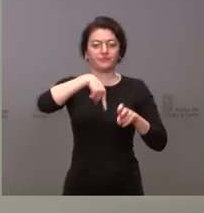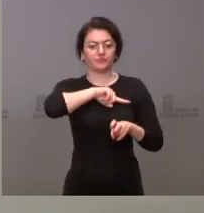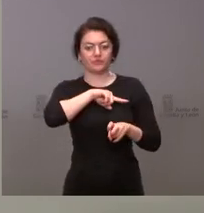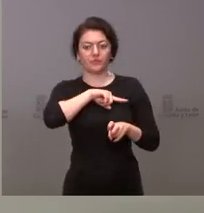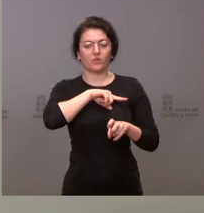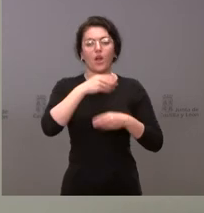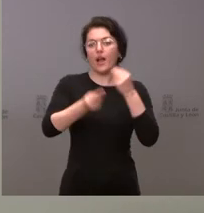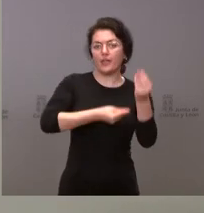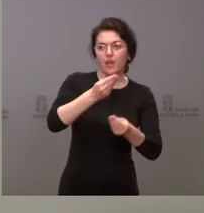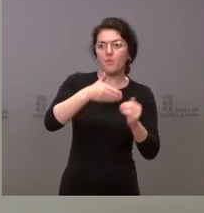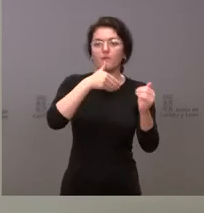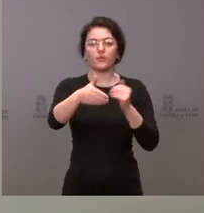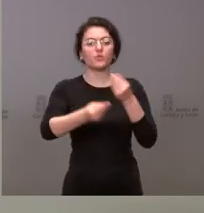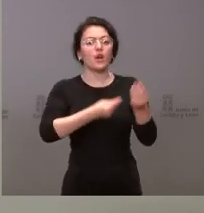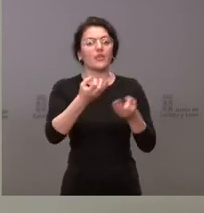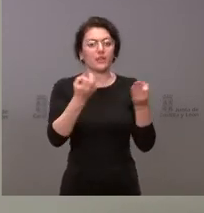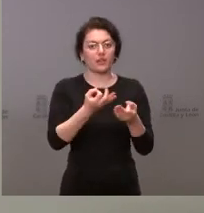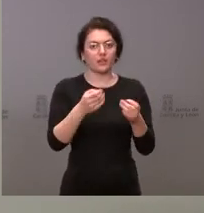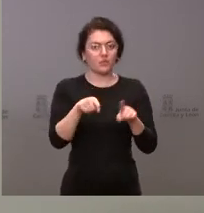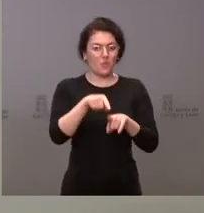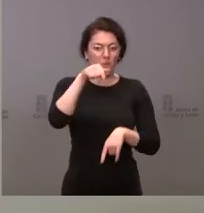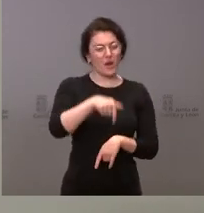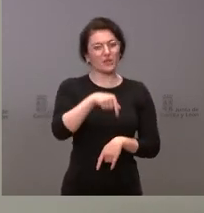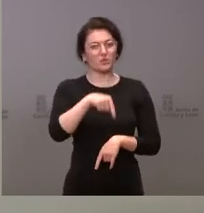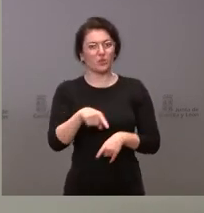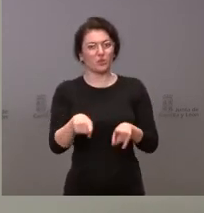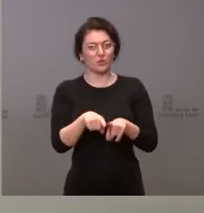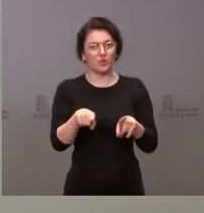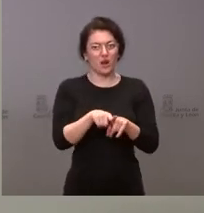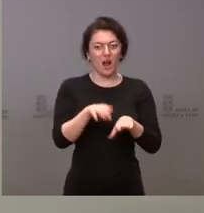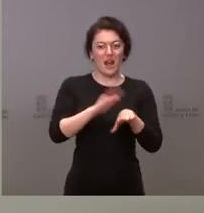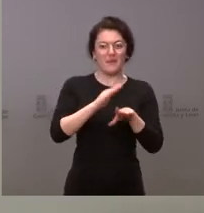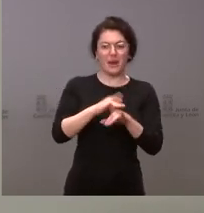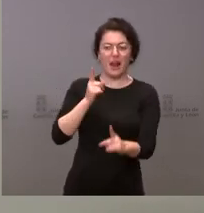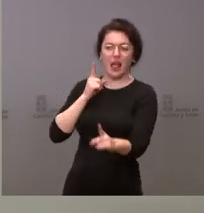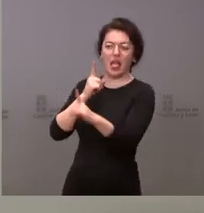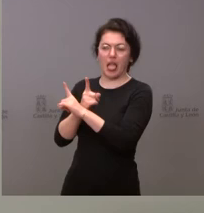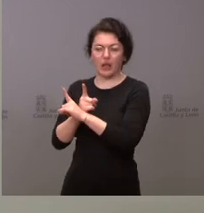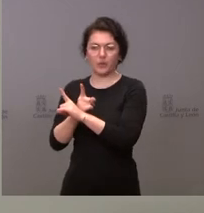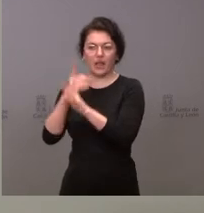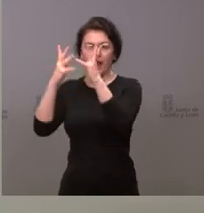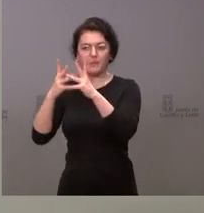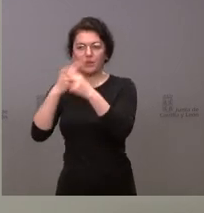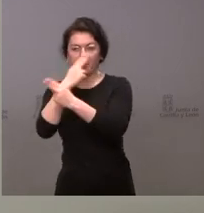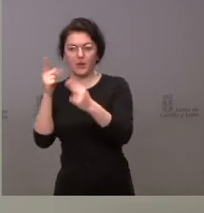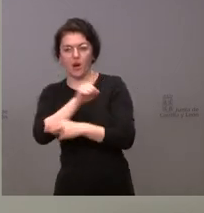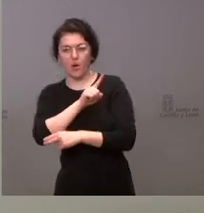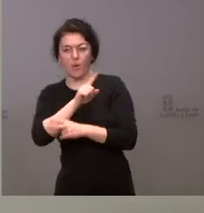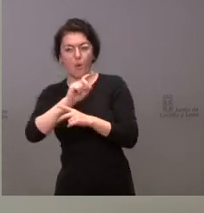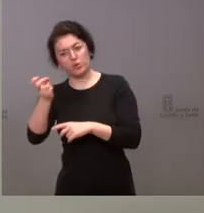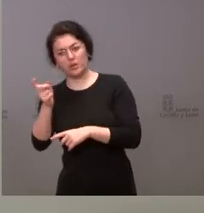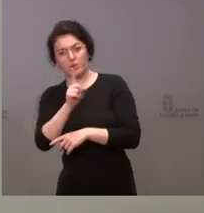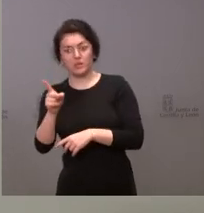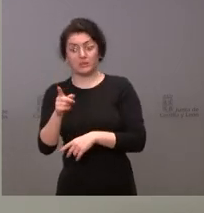que queremos hacer y sobre nuestros planes nosotros no estamos utilizando esto contra otra administración pública otra administración pública tendrá que explicar